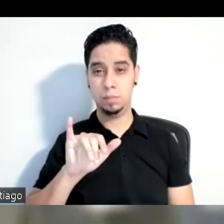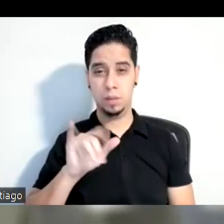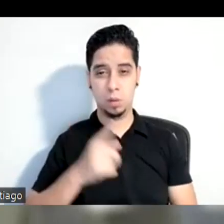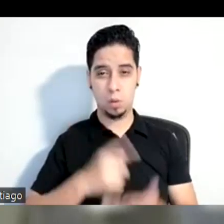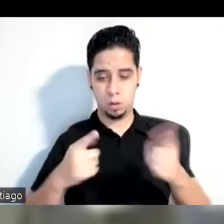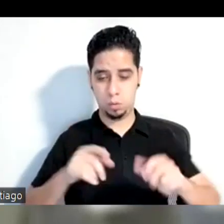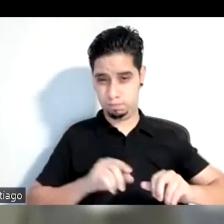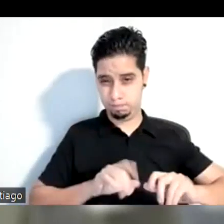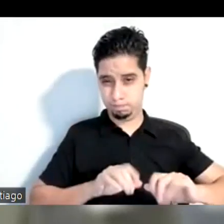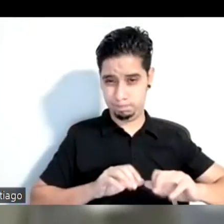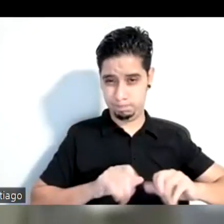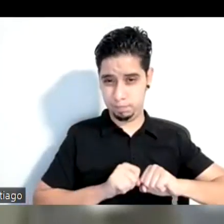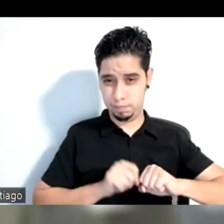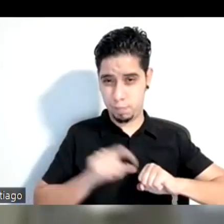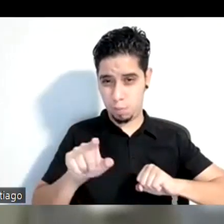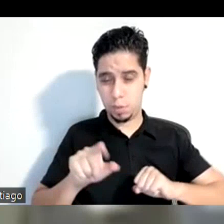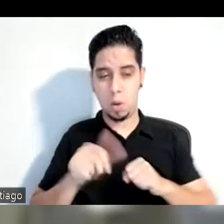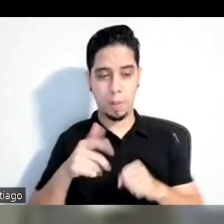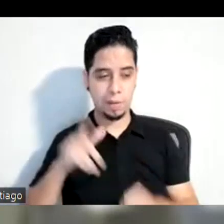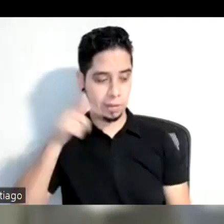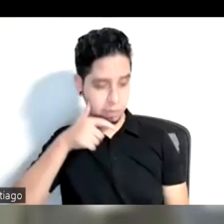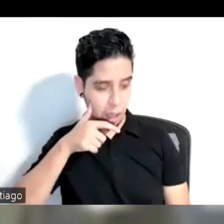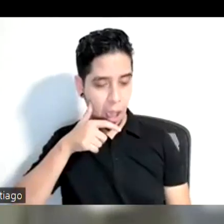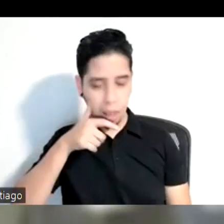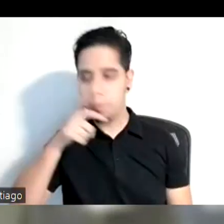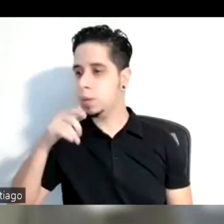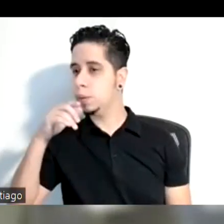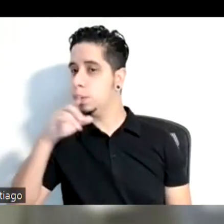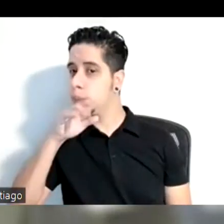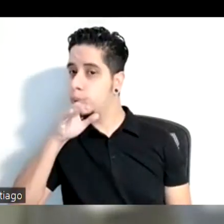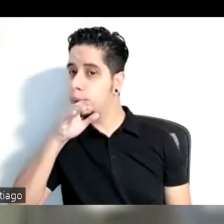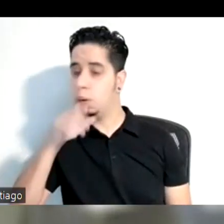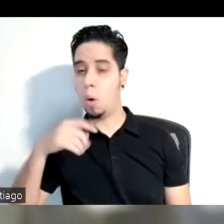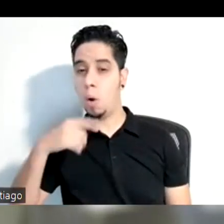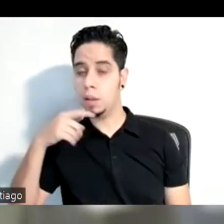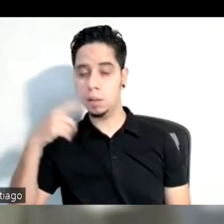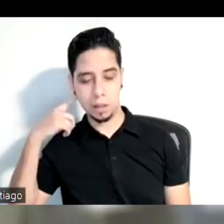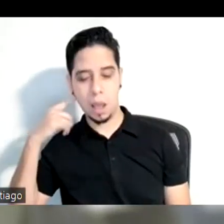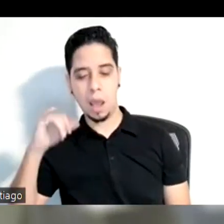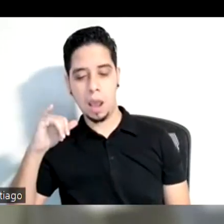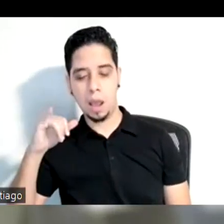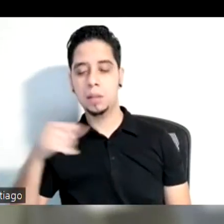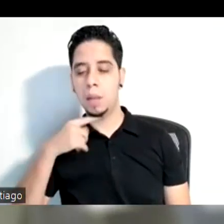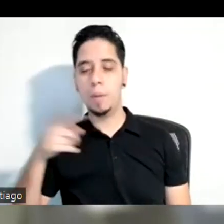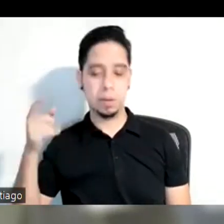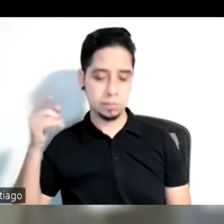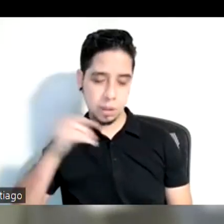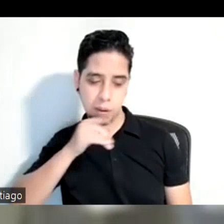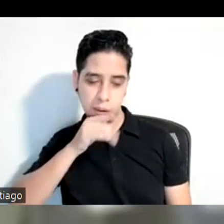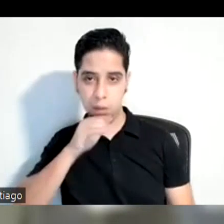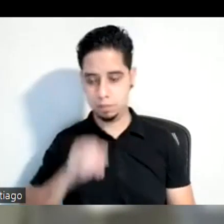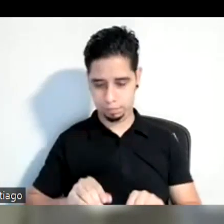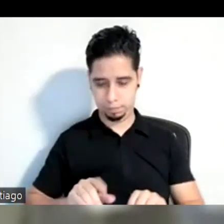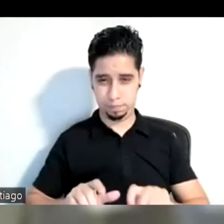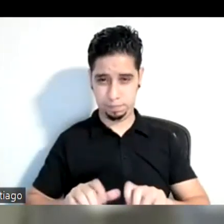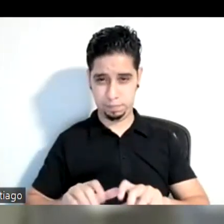y la operadora entonces le hacía voz a la persona oyente contestaba y ese operador entonces typeaba para que la persona sola